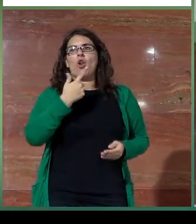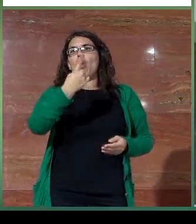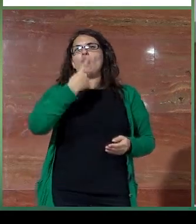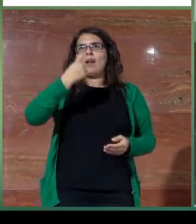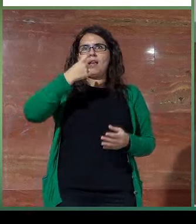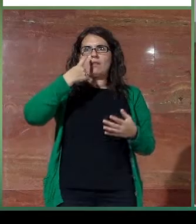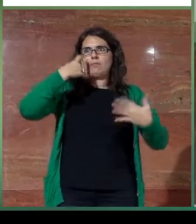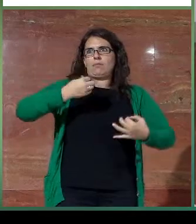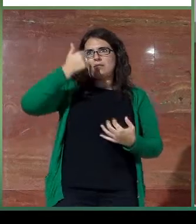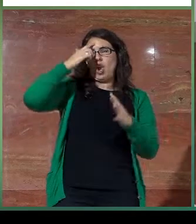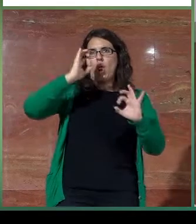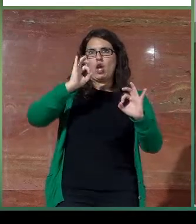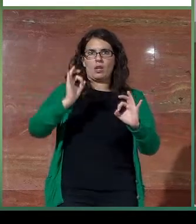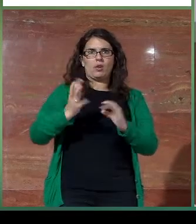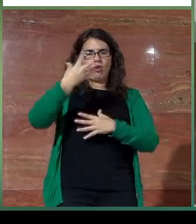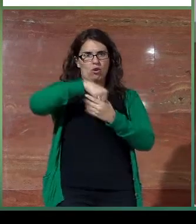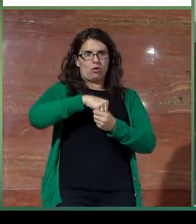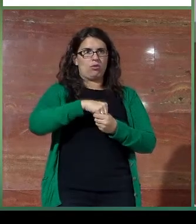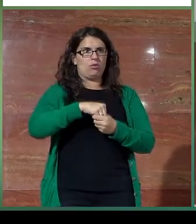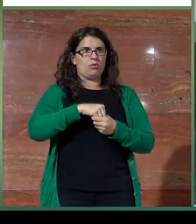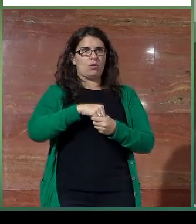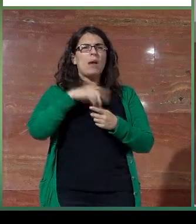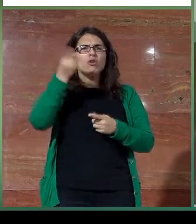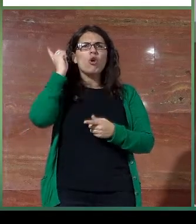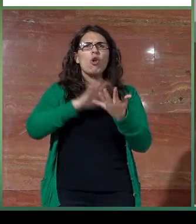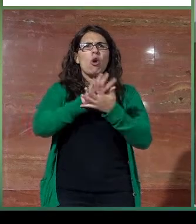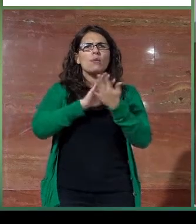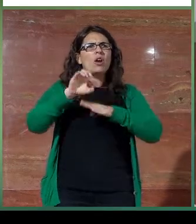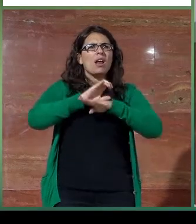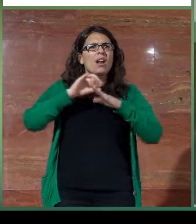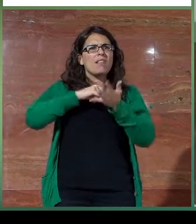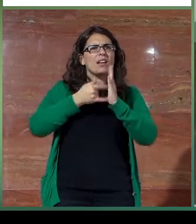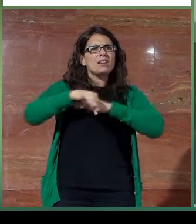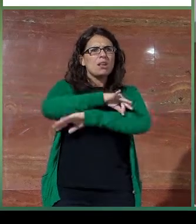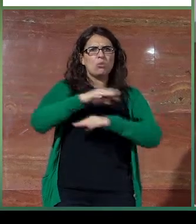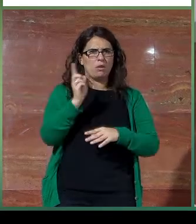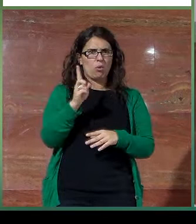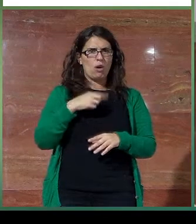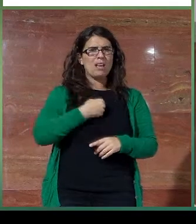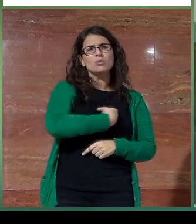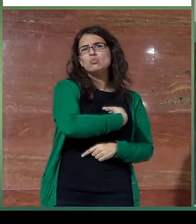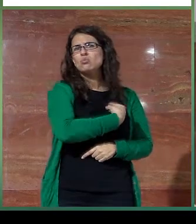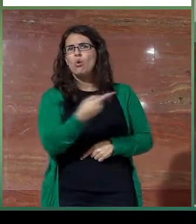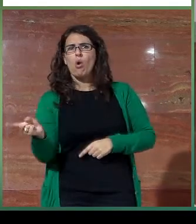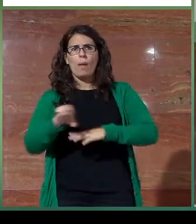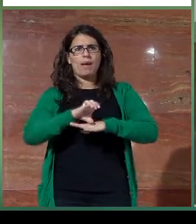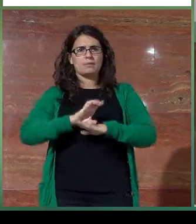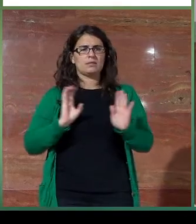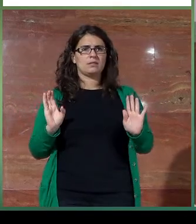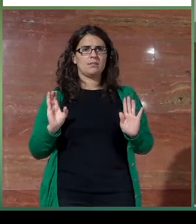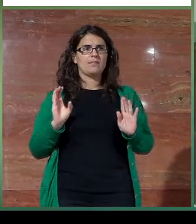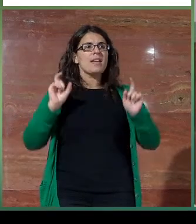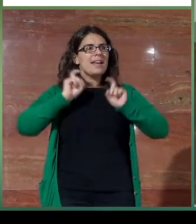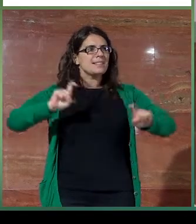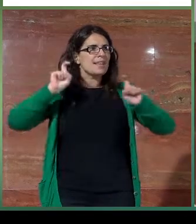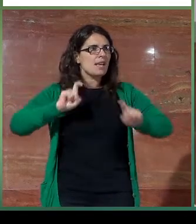que estuviera no en la de arquitectura, lo que he dicho en mi charla, en todas. La enseñanza de los